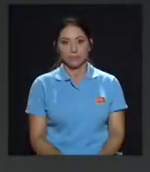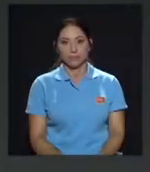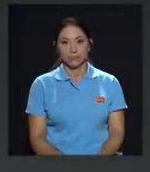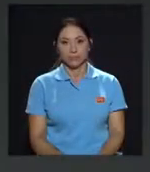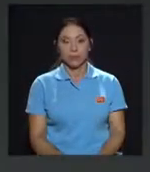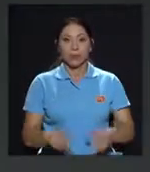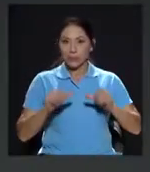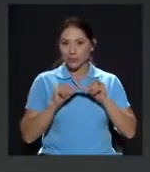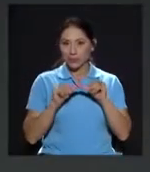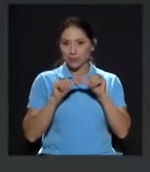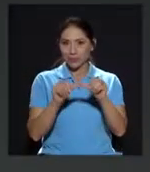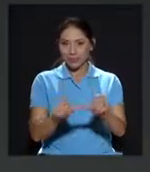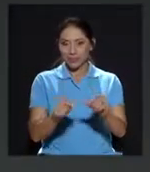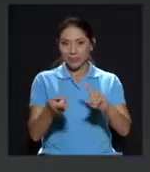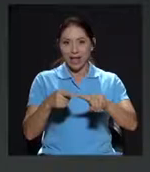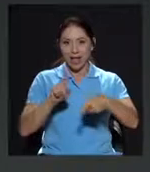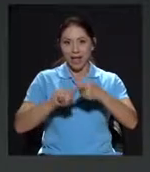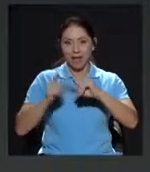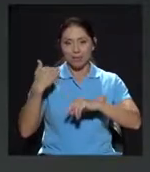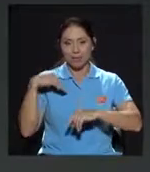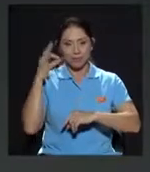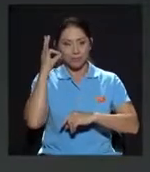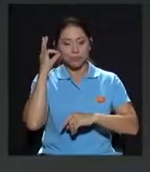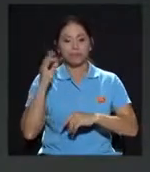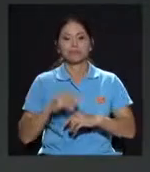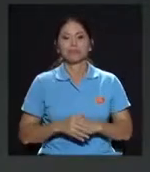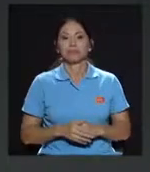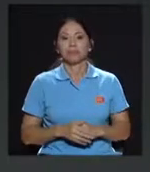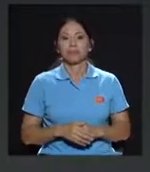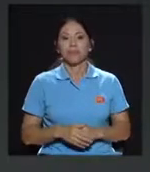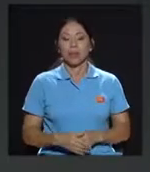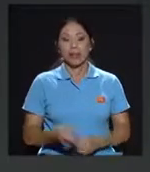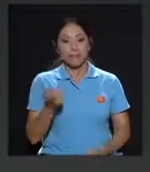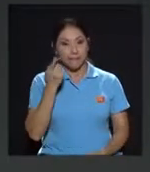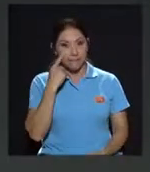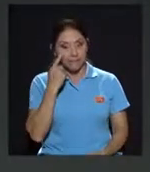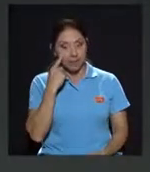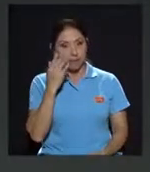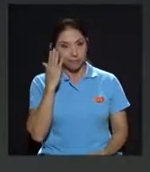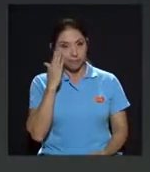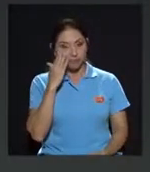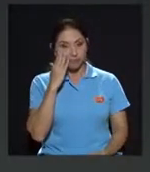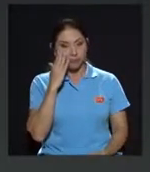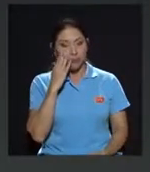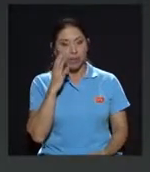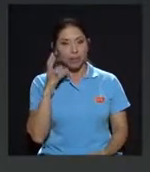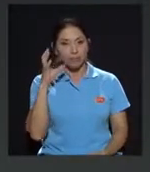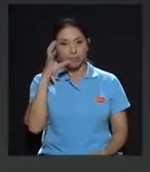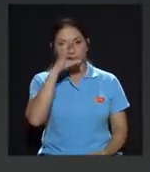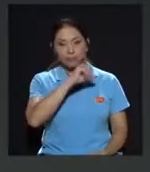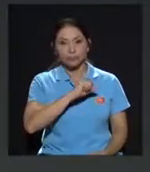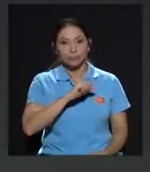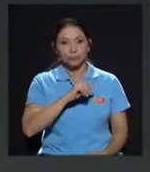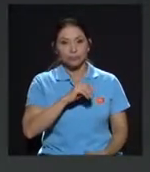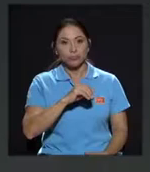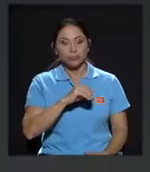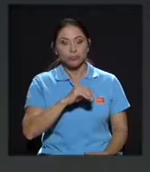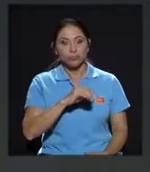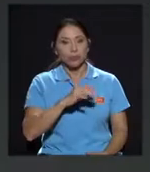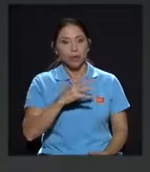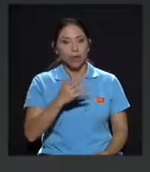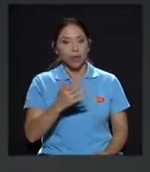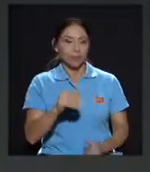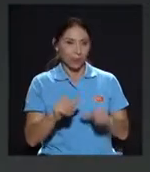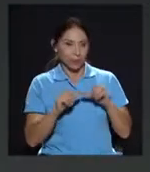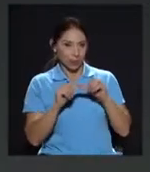continuamos amigas y amigos y vean que cuando y continuamos decía con el